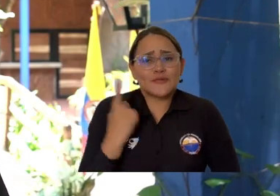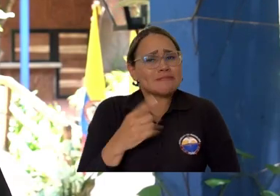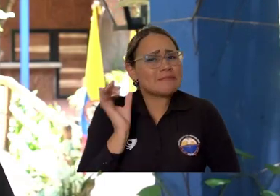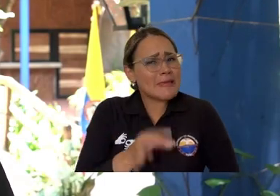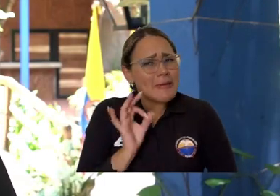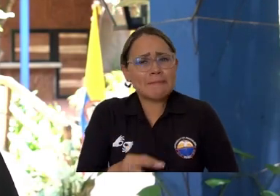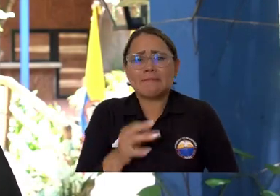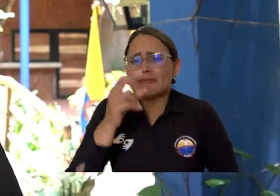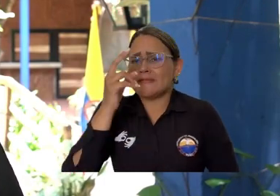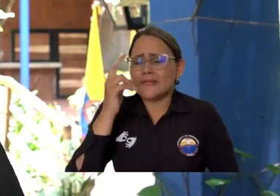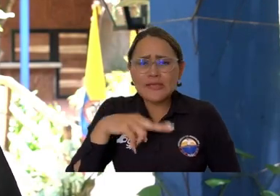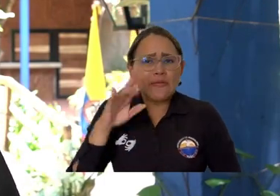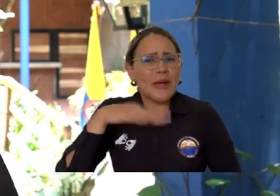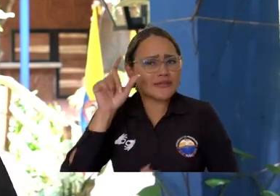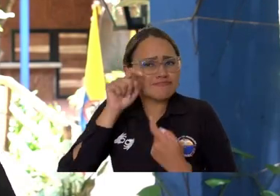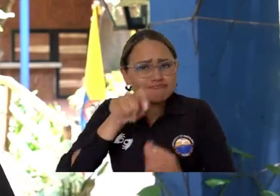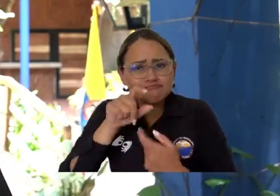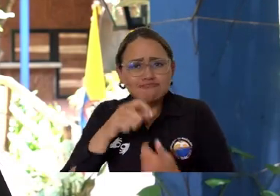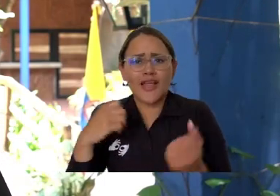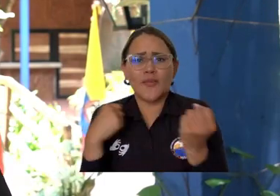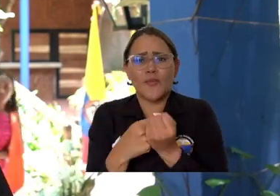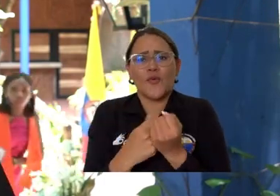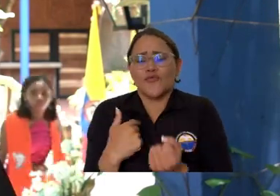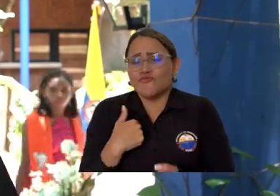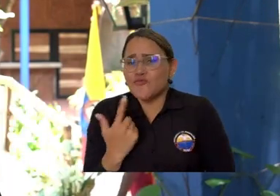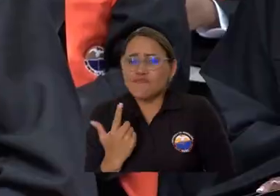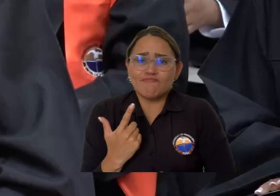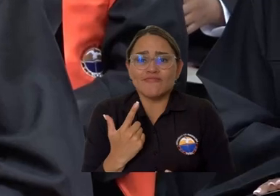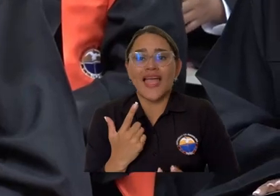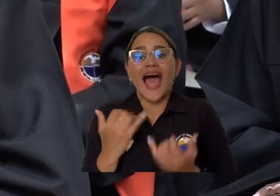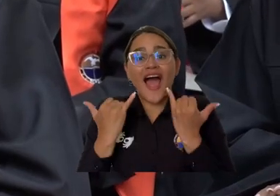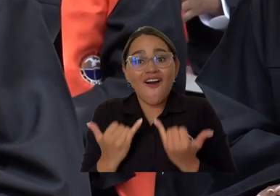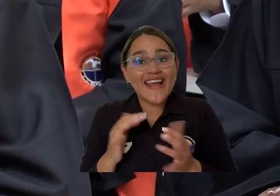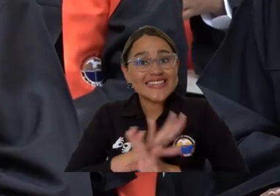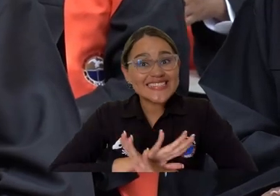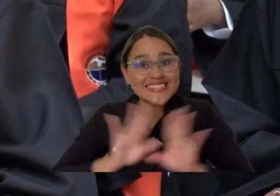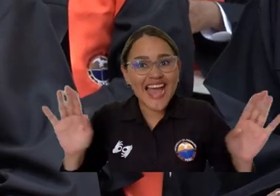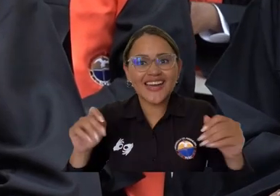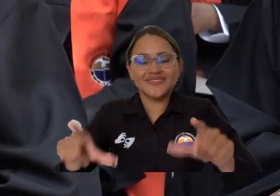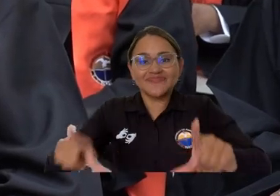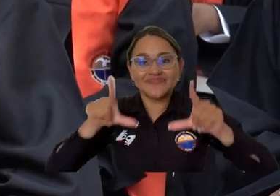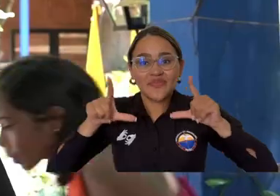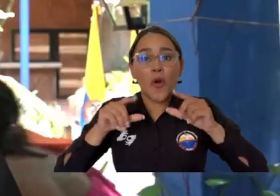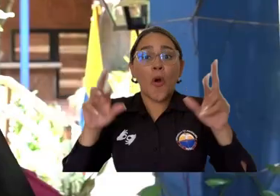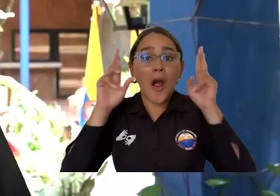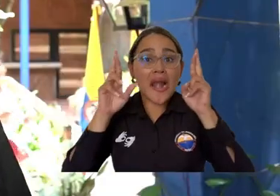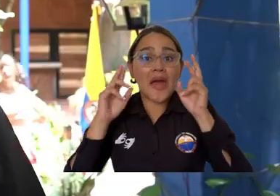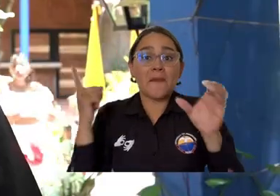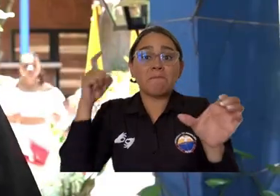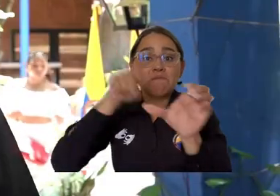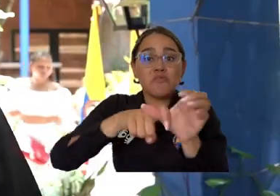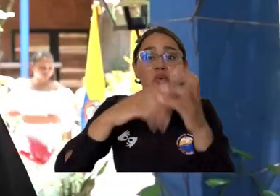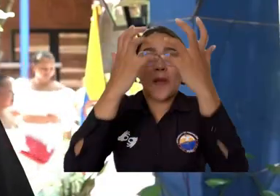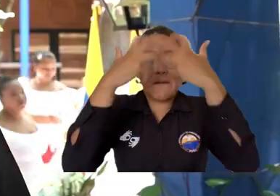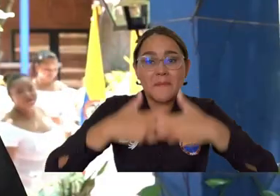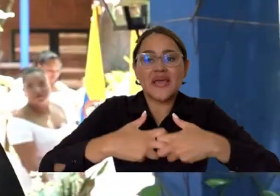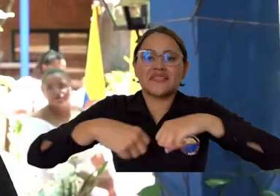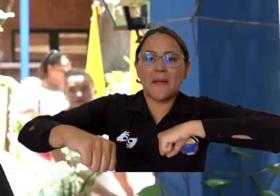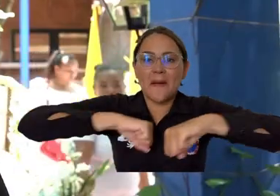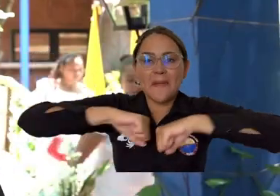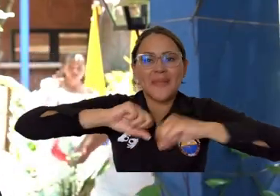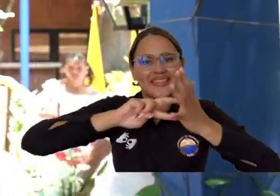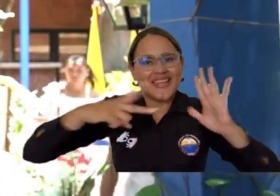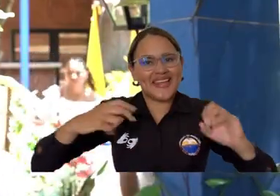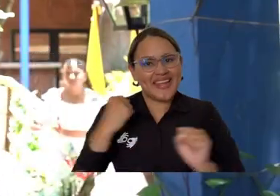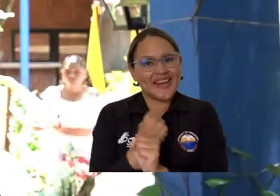siempre trabajaba independiente, pero ya teniendo un título, mis aspiraciones son pertenecer a alguna empresa donde pueda